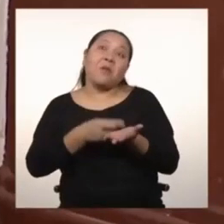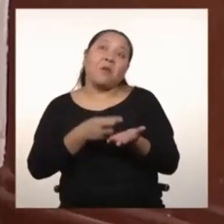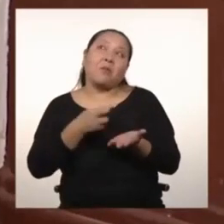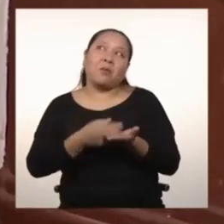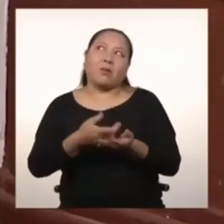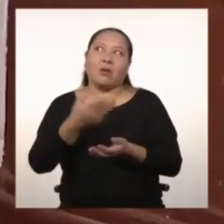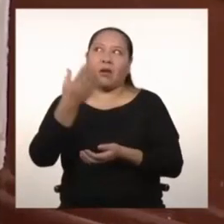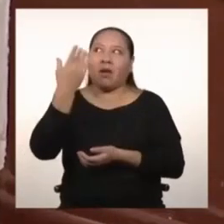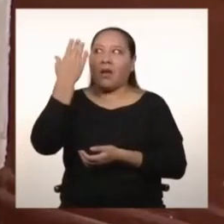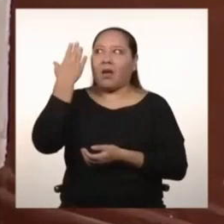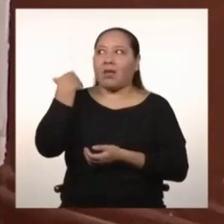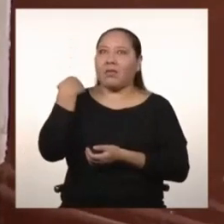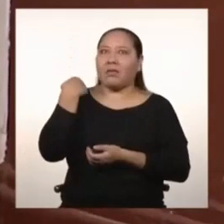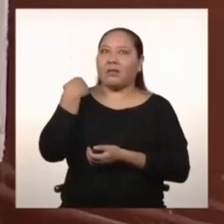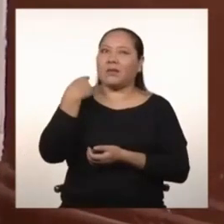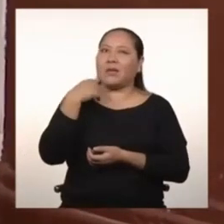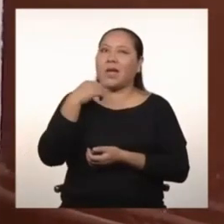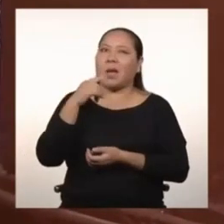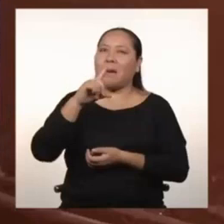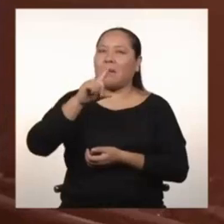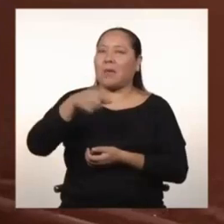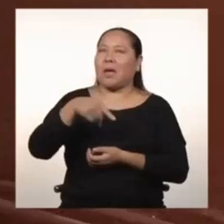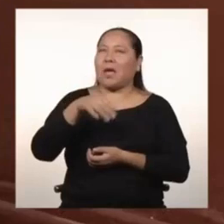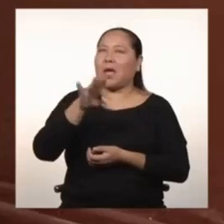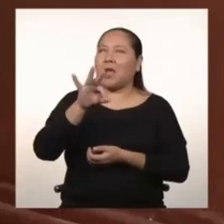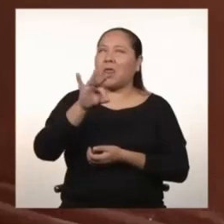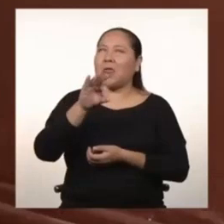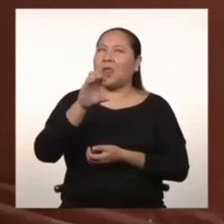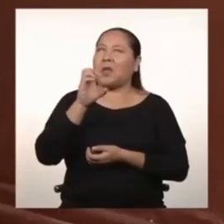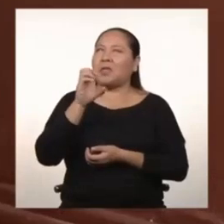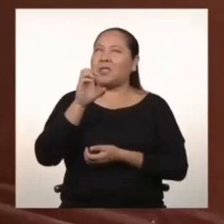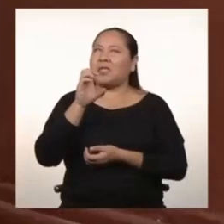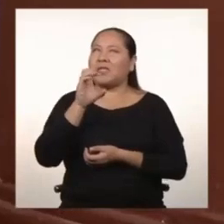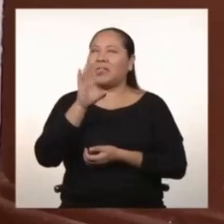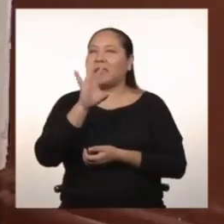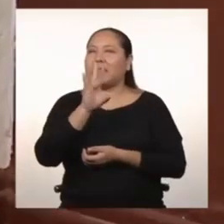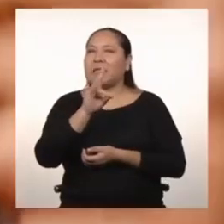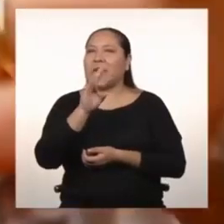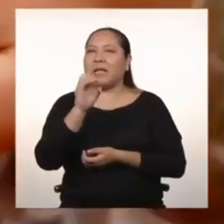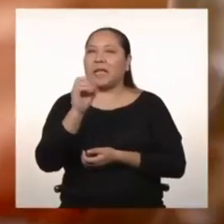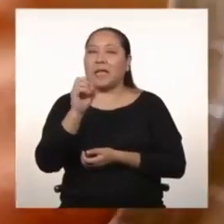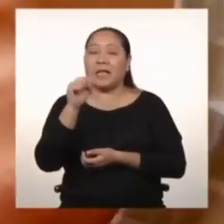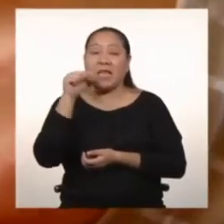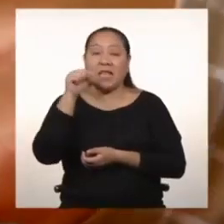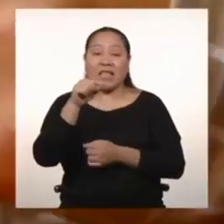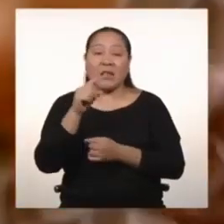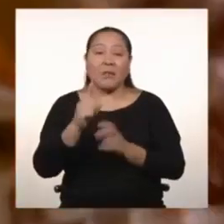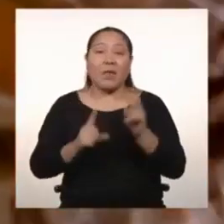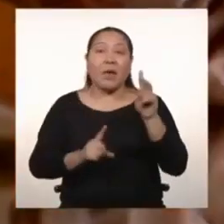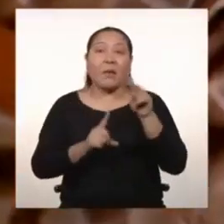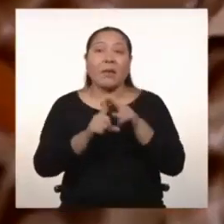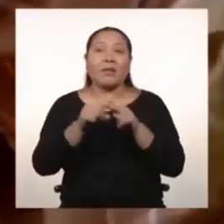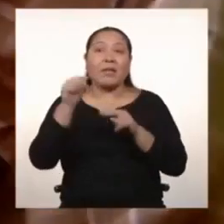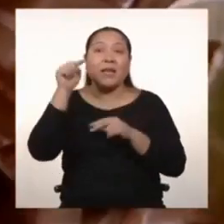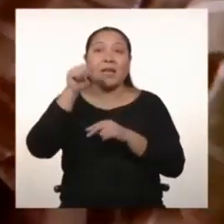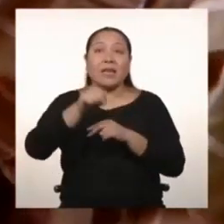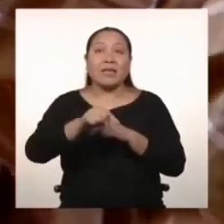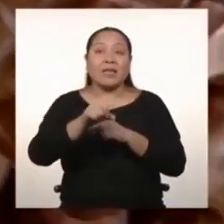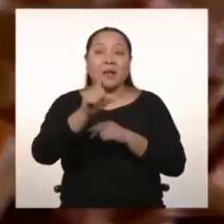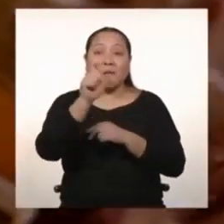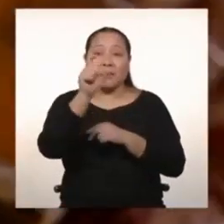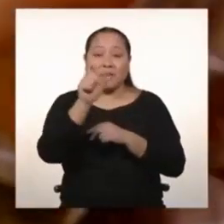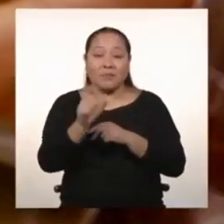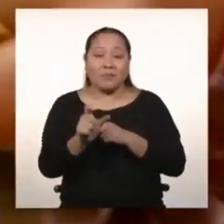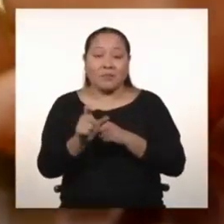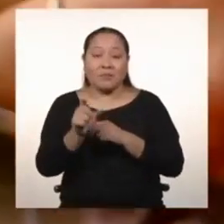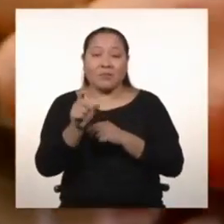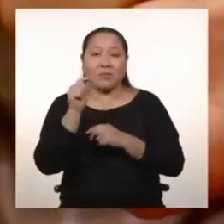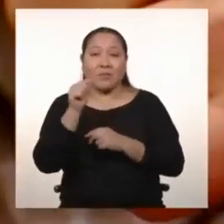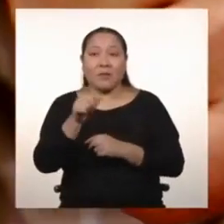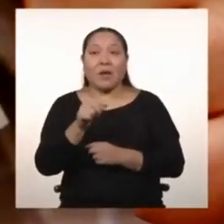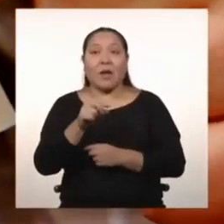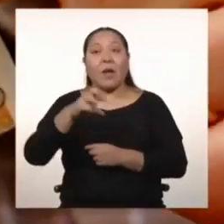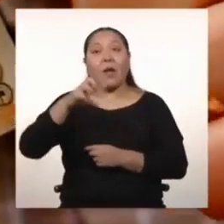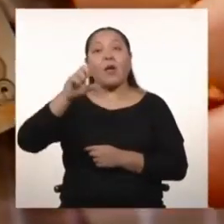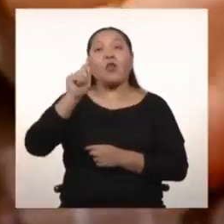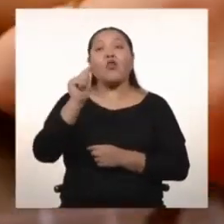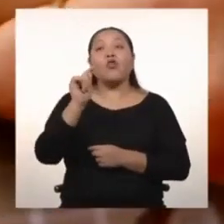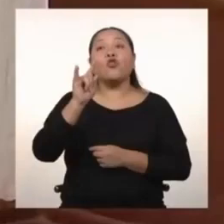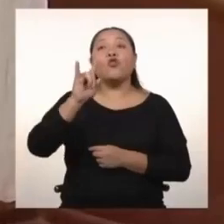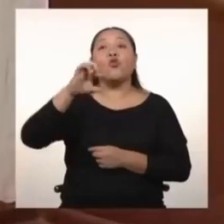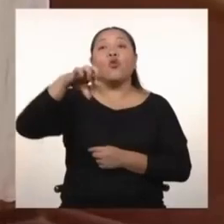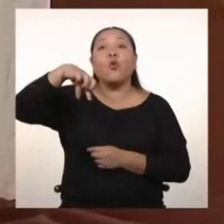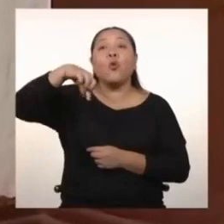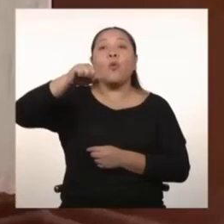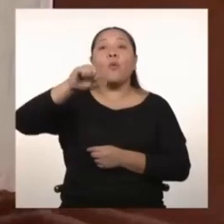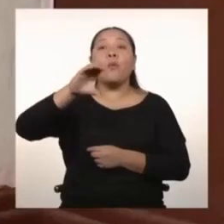de los años 70. Y también figuraba este personaje, Túpac Amaru, en estos